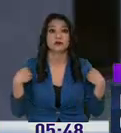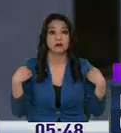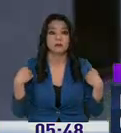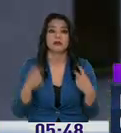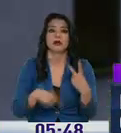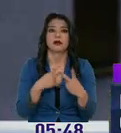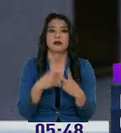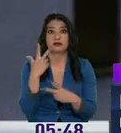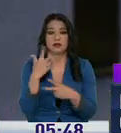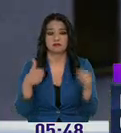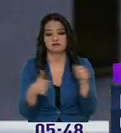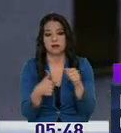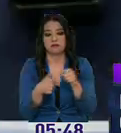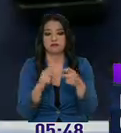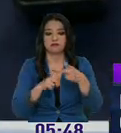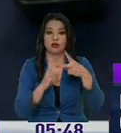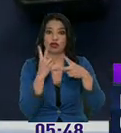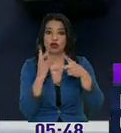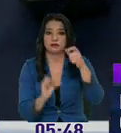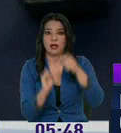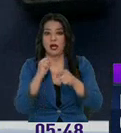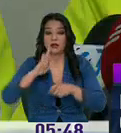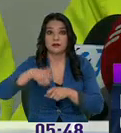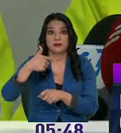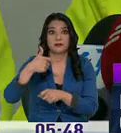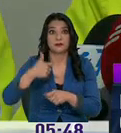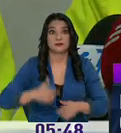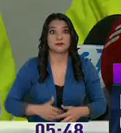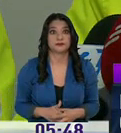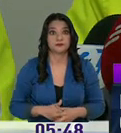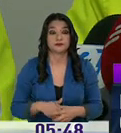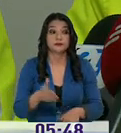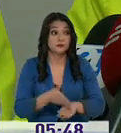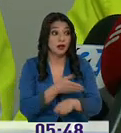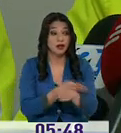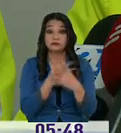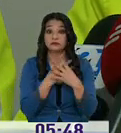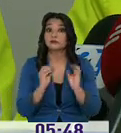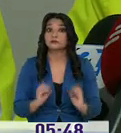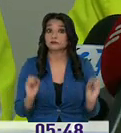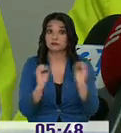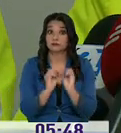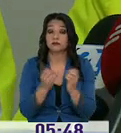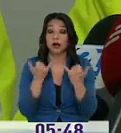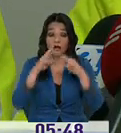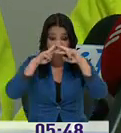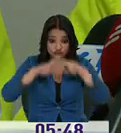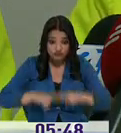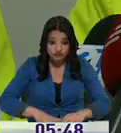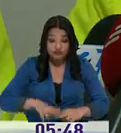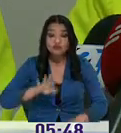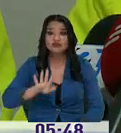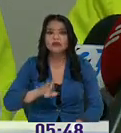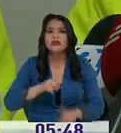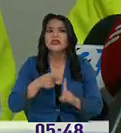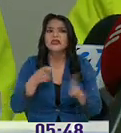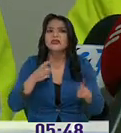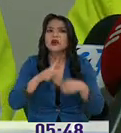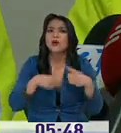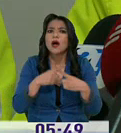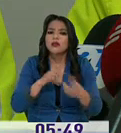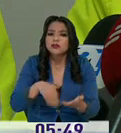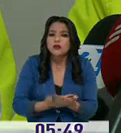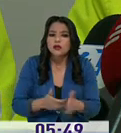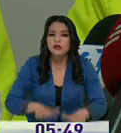tres casquillos dos balas y un revólver no no tiene antecedentes penales estamos verificando desde cuándo está aquí